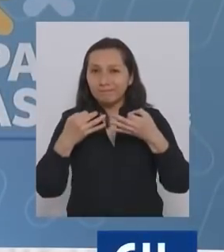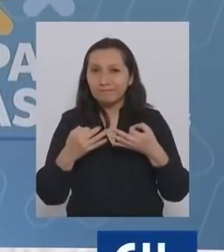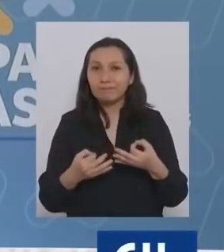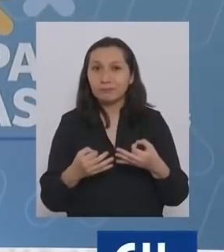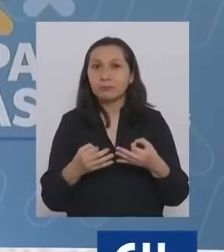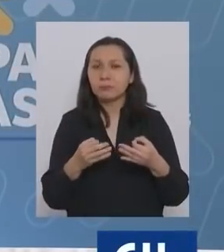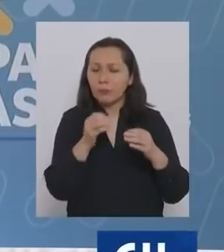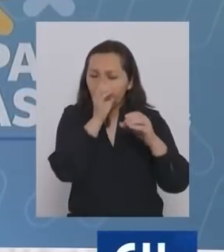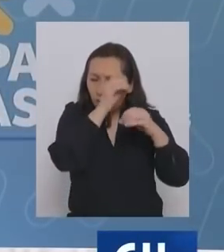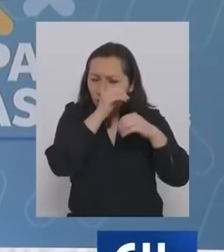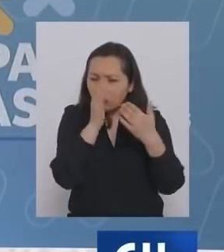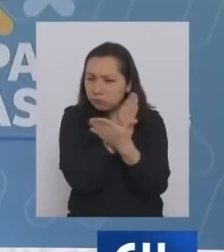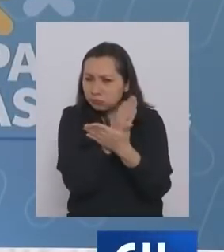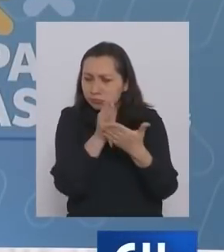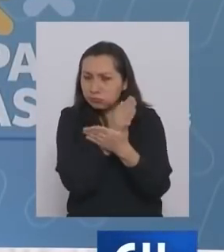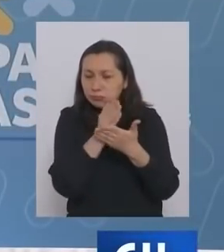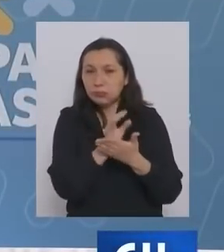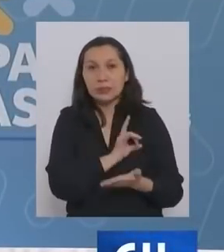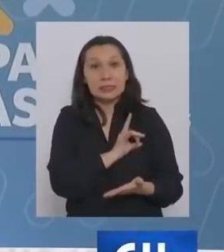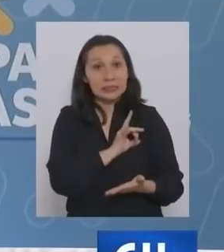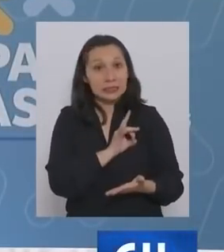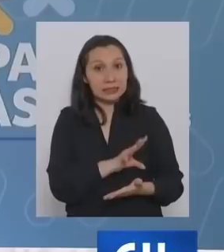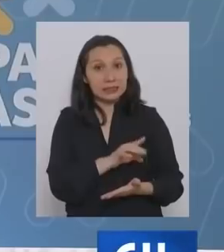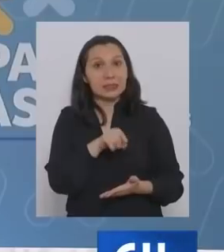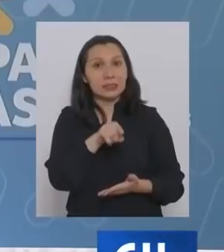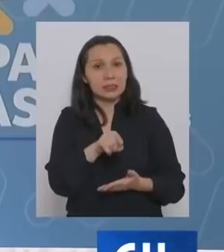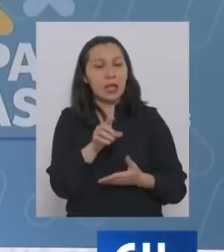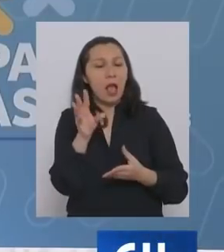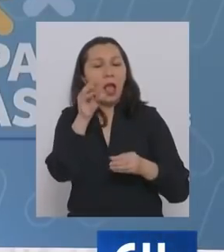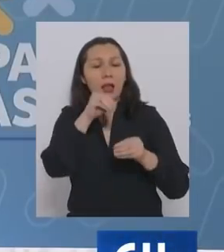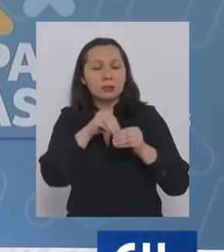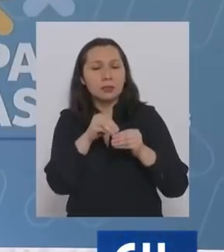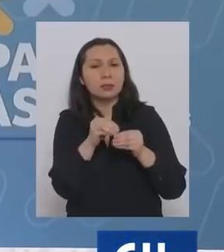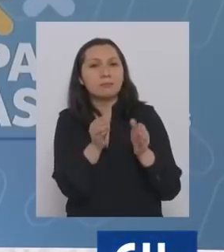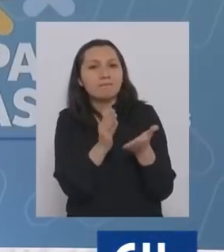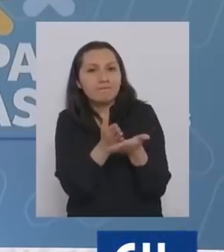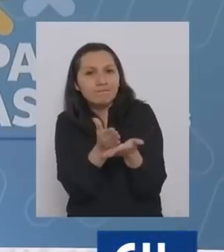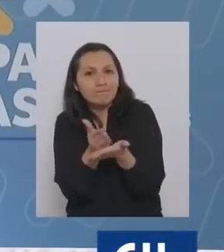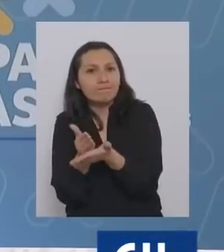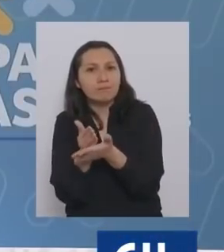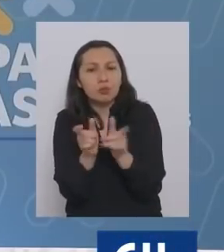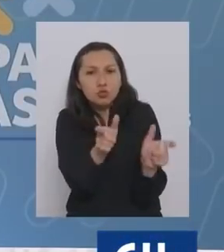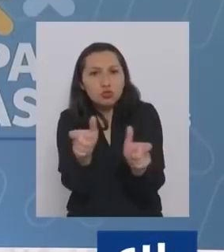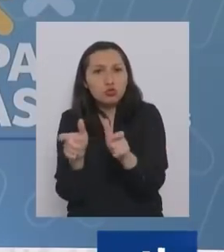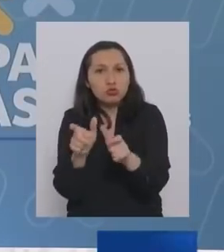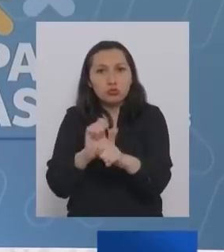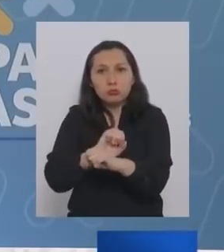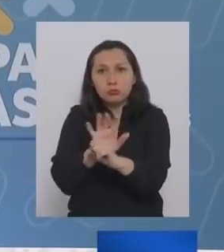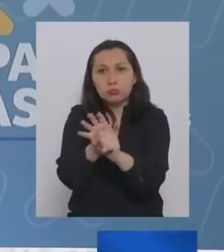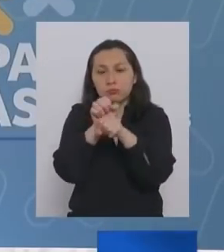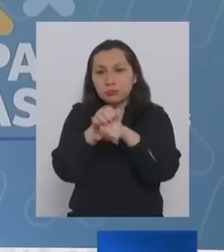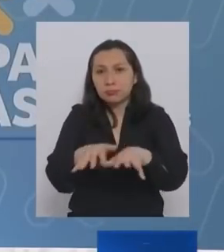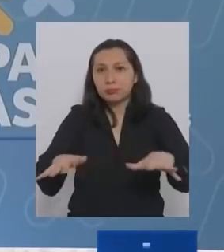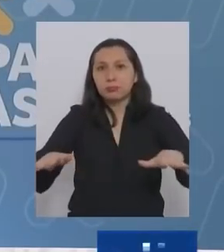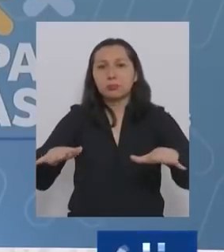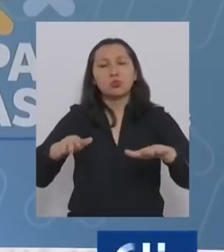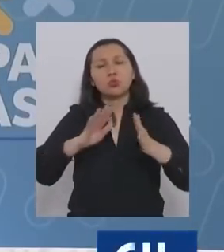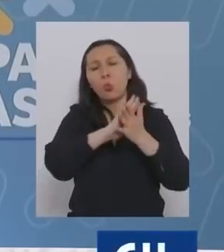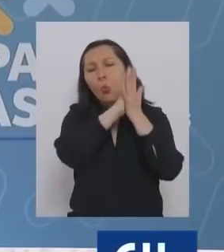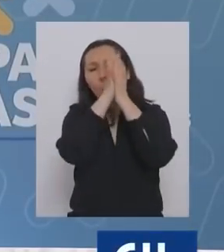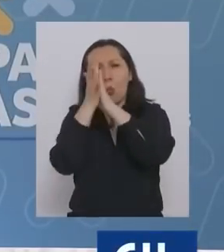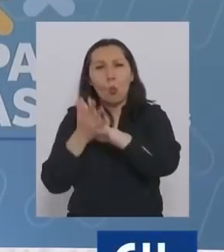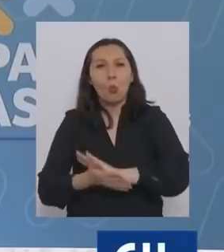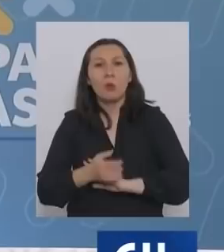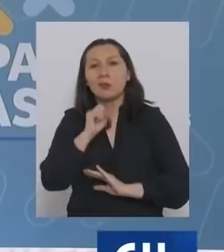Efectivamente, la secuenciación en Chile forma parte de una estrategia del manejo de la pandemia, pero en forma absolutamente global,